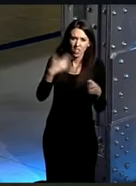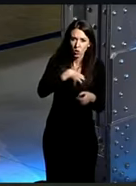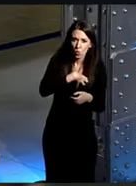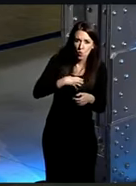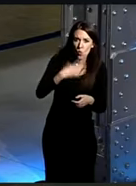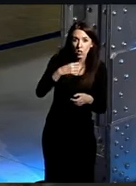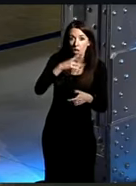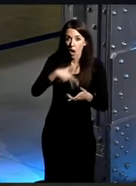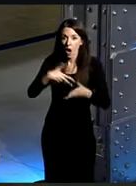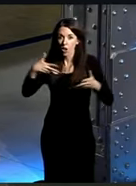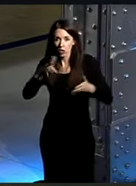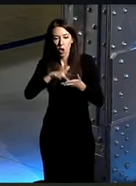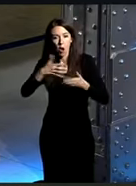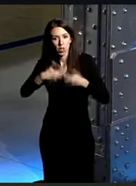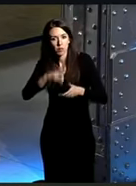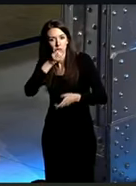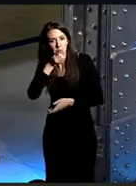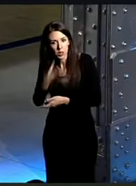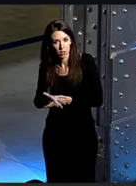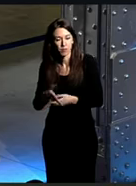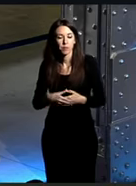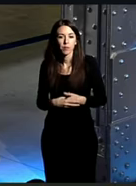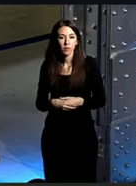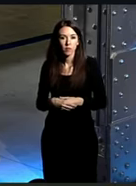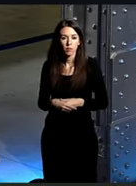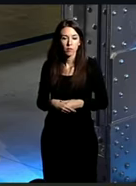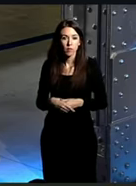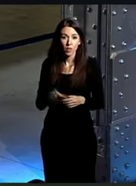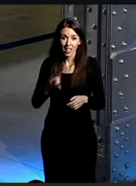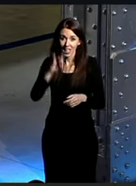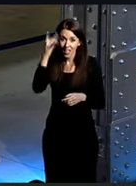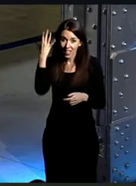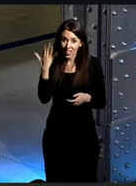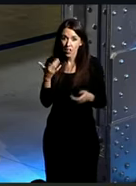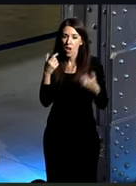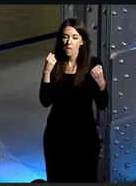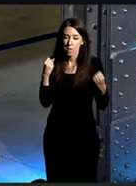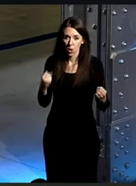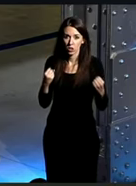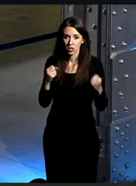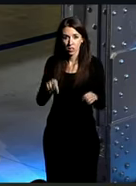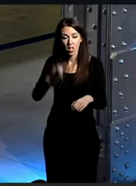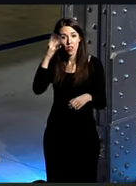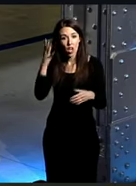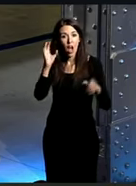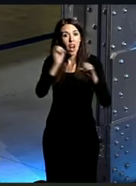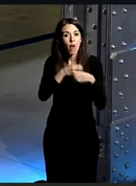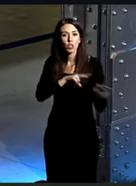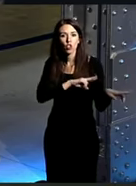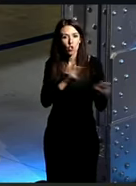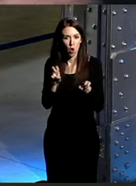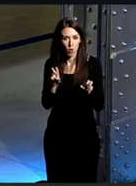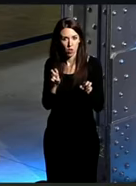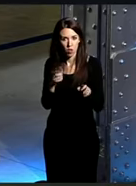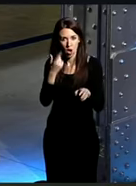trabajoso ahora engrana y va bien y está aceitado y funciona. Sino que nos da una idea que es re potente, y es la idea de los laboratorios de innovación.